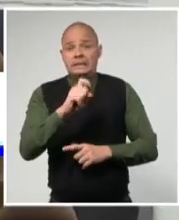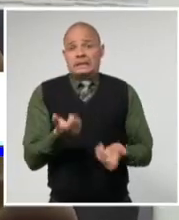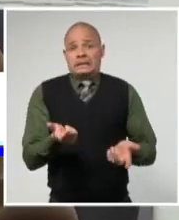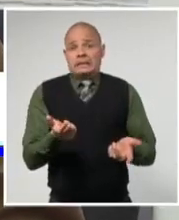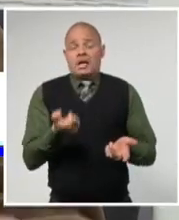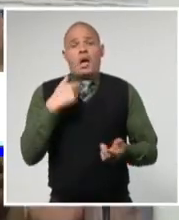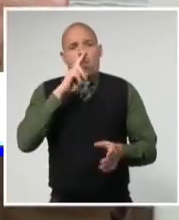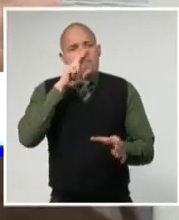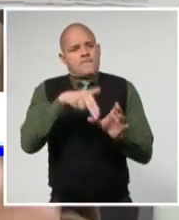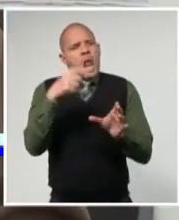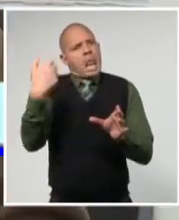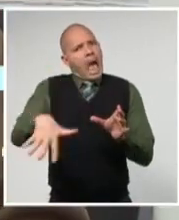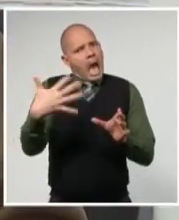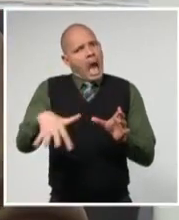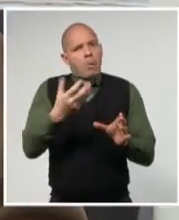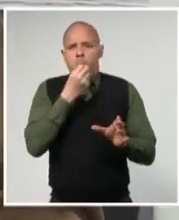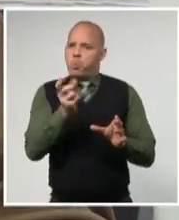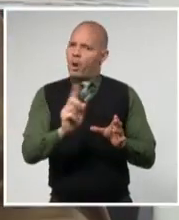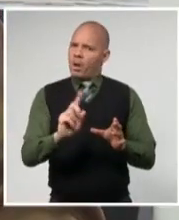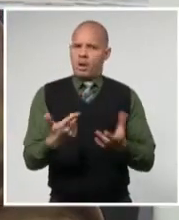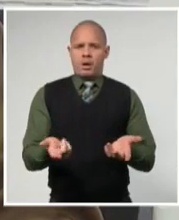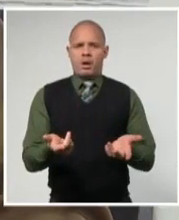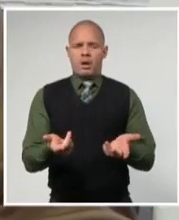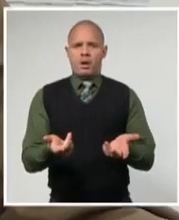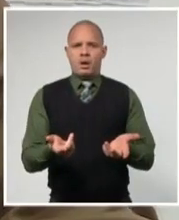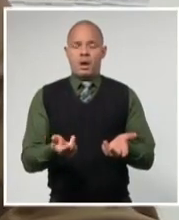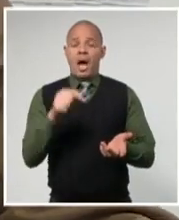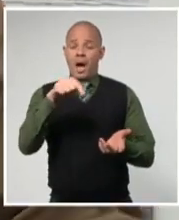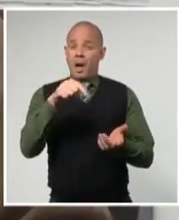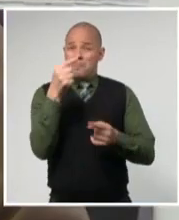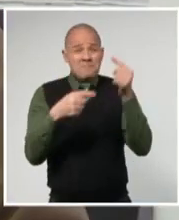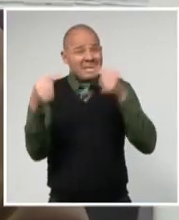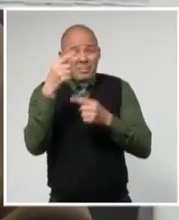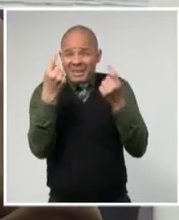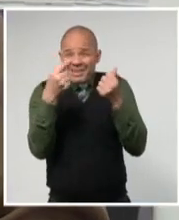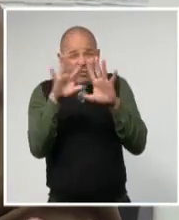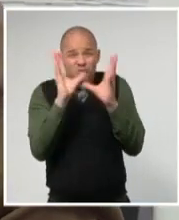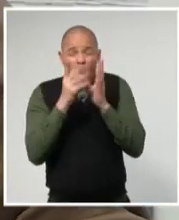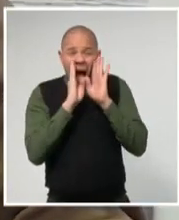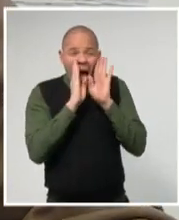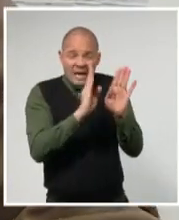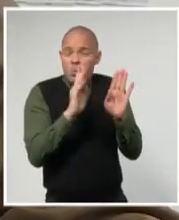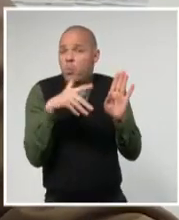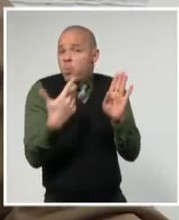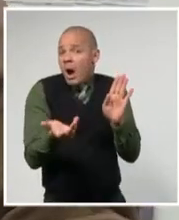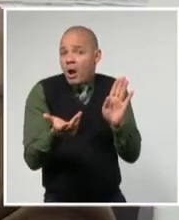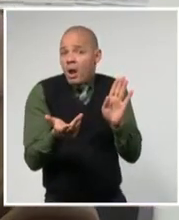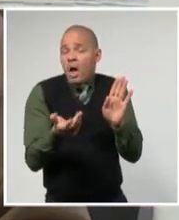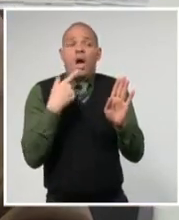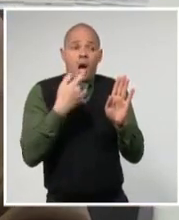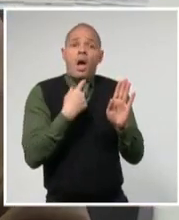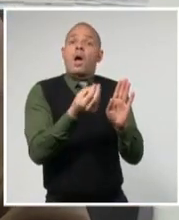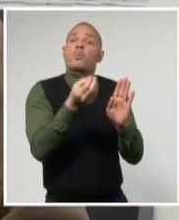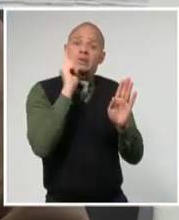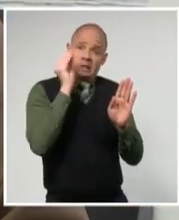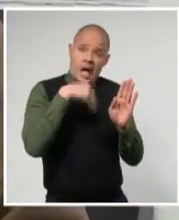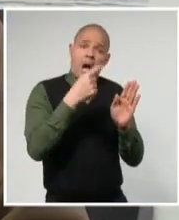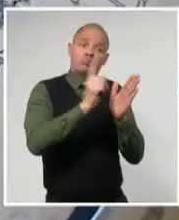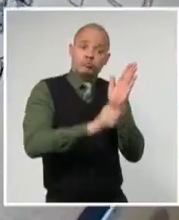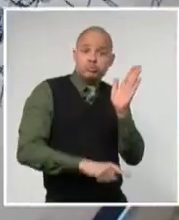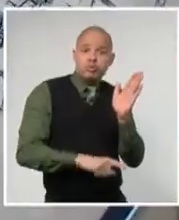escaso, que las prioridades son el alimento y la energía, para lo cual ninguna de las dos cosas el recurso financiero